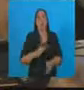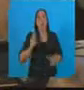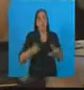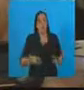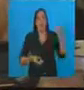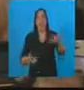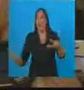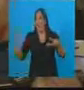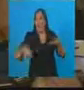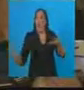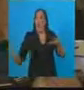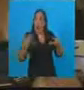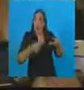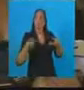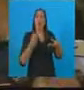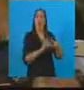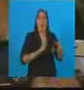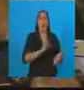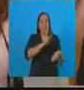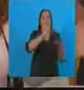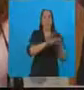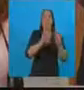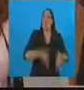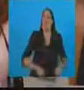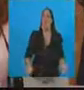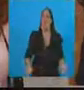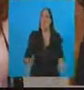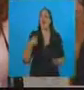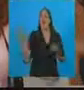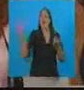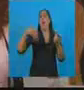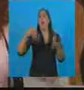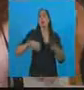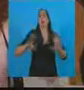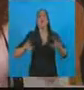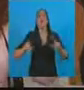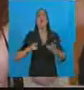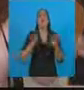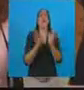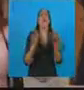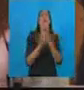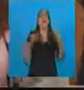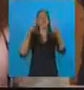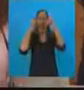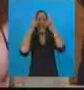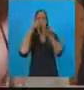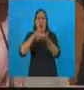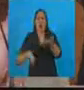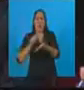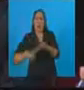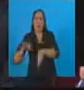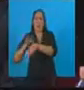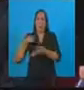negocios adheridos y ahora se amplió con un montón de cosas más que no me acuerdo, que eran colchones, que eran libros, que eran anteojos recetados, un montón de cosas